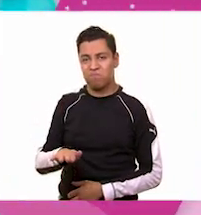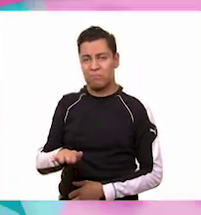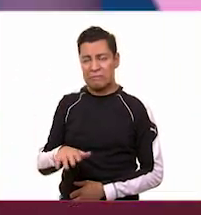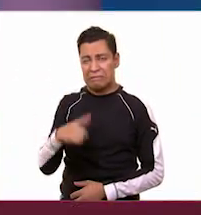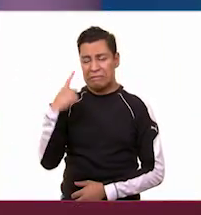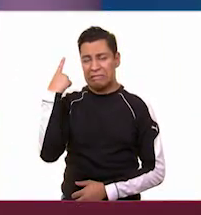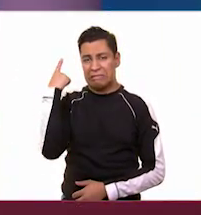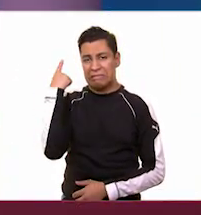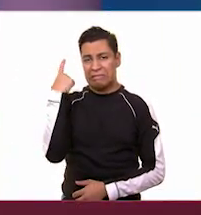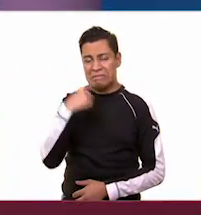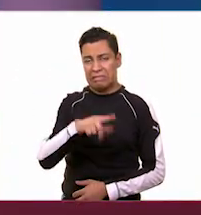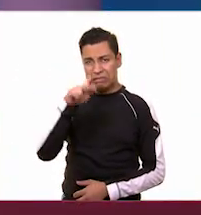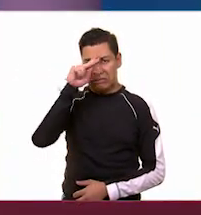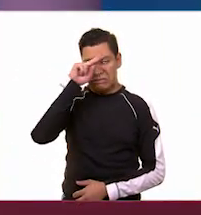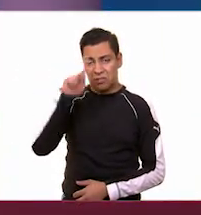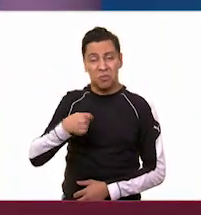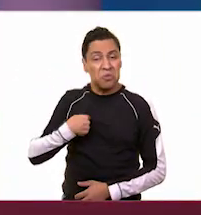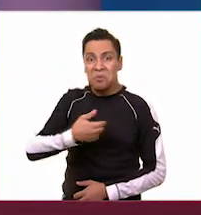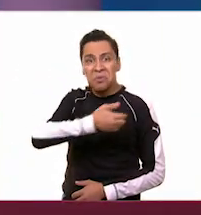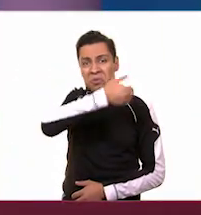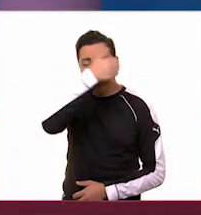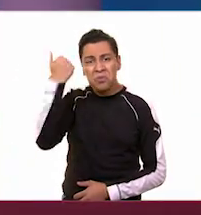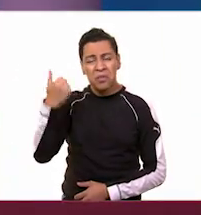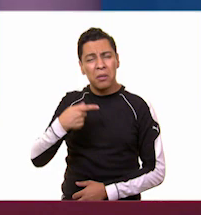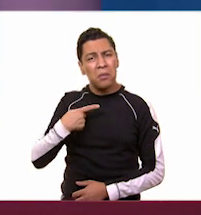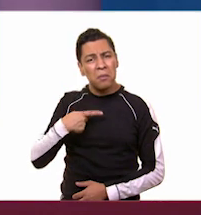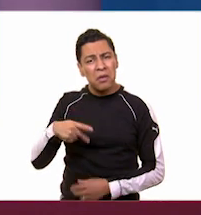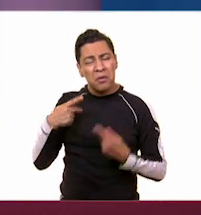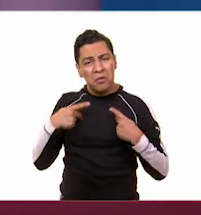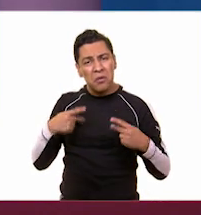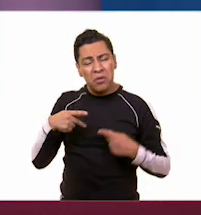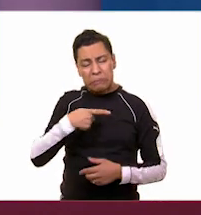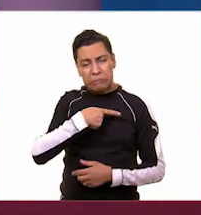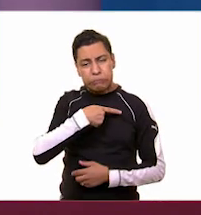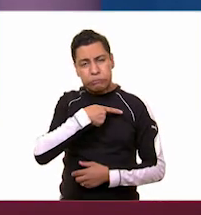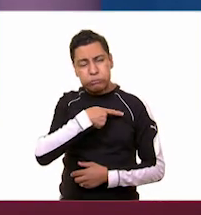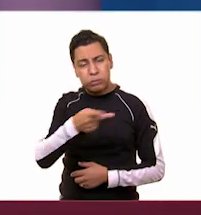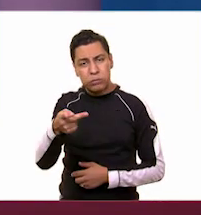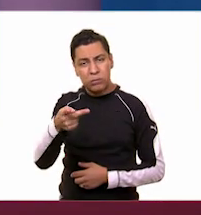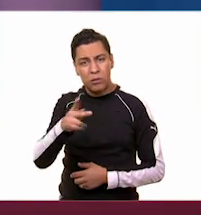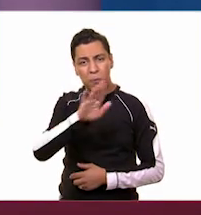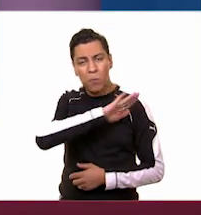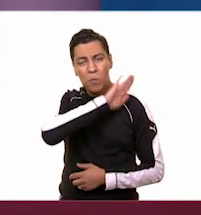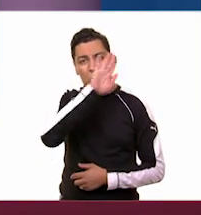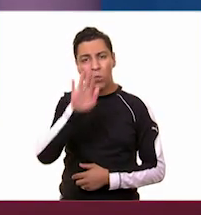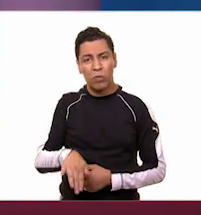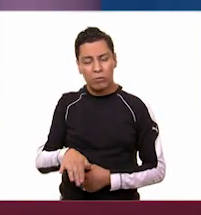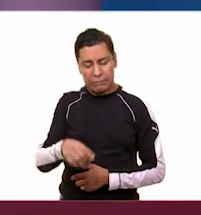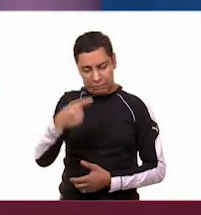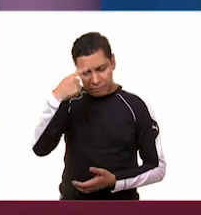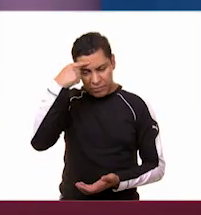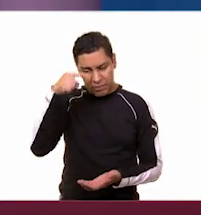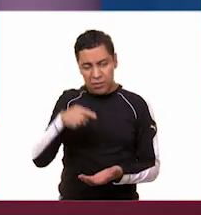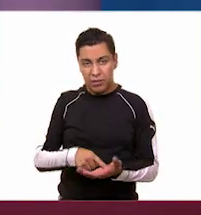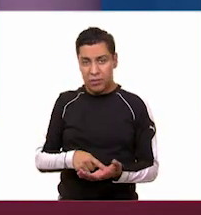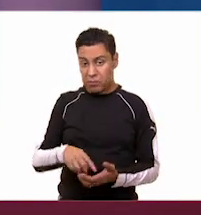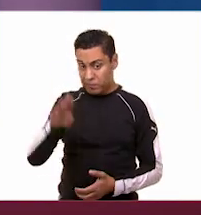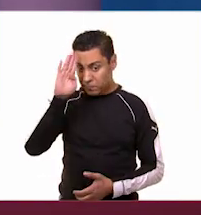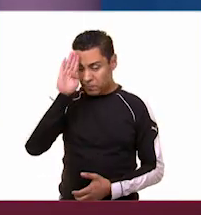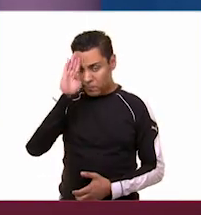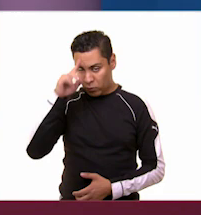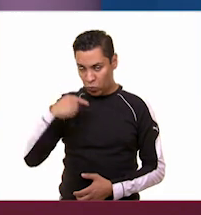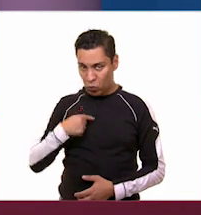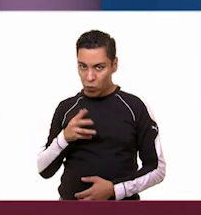feo. No, yo no sabía eso. Pobrecitos astronautas. Ay, creo que voy a tener que pensar